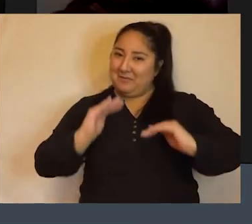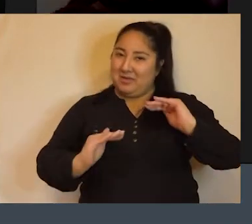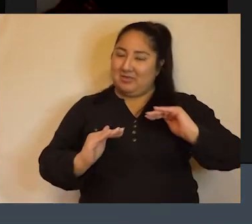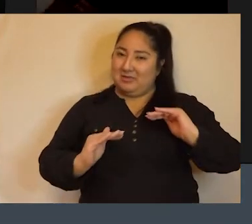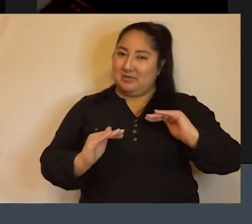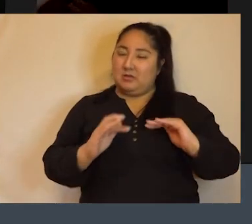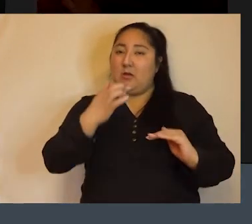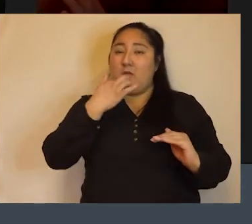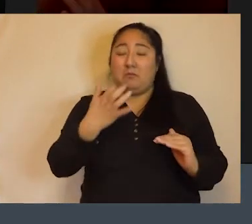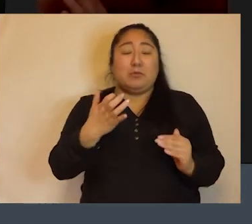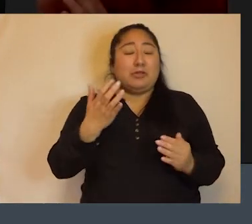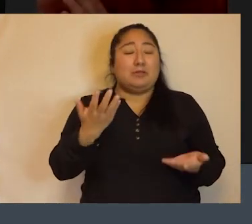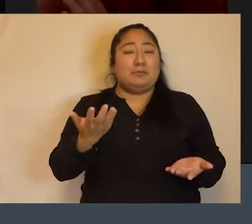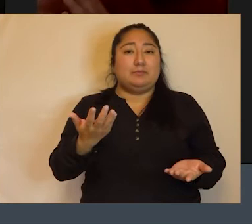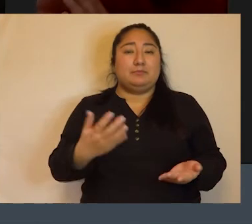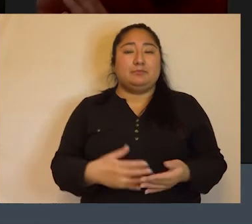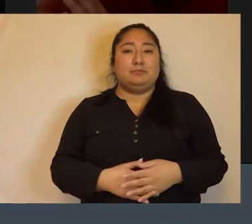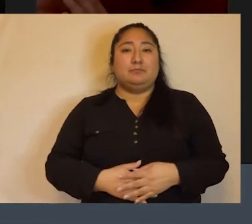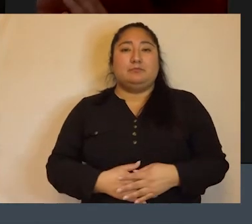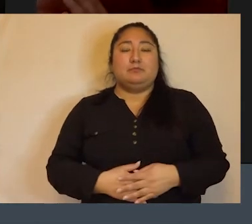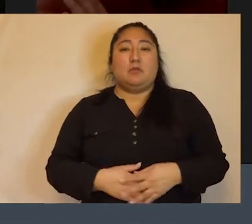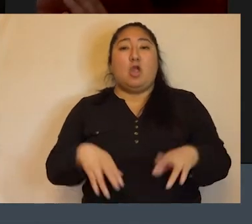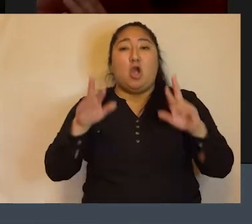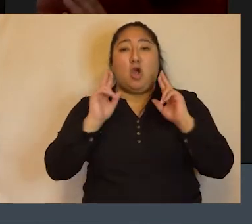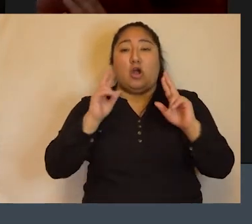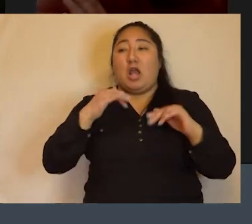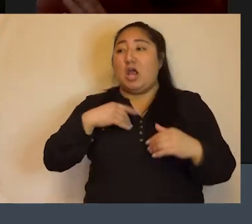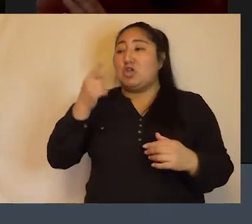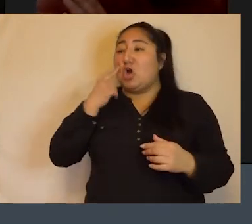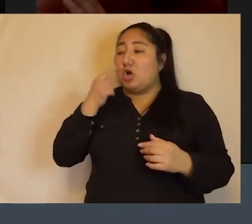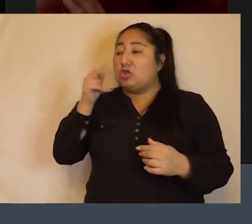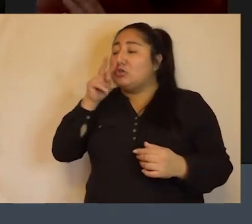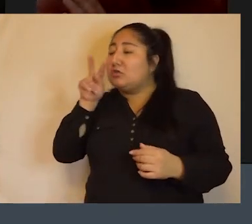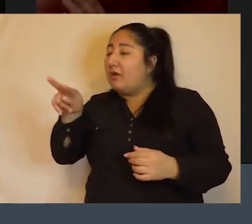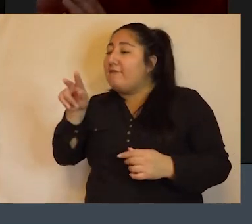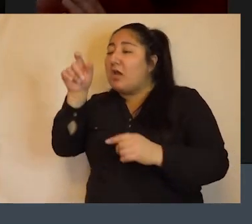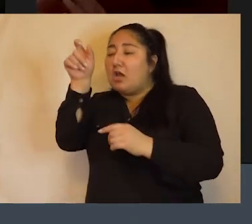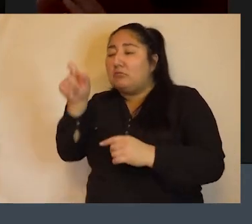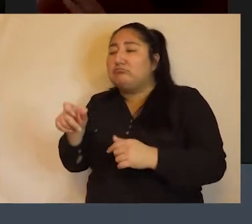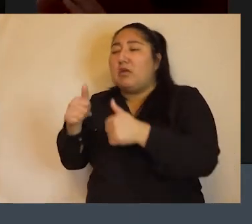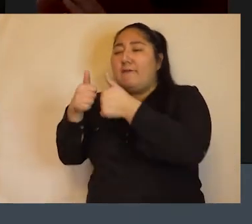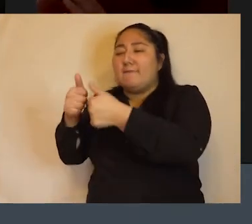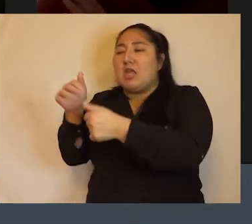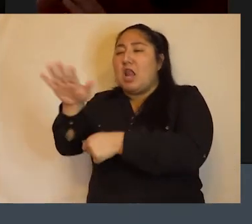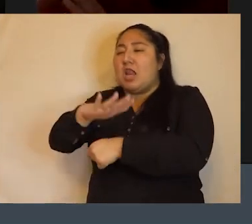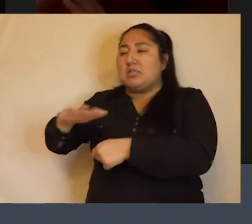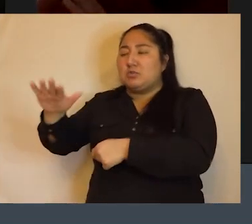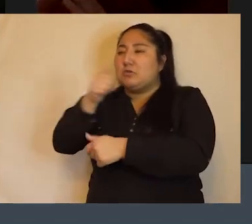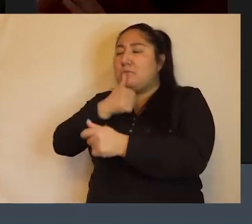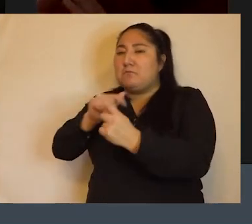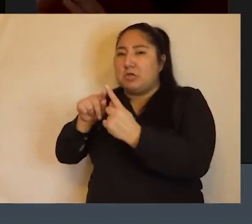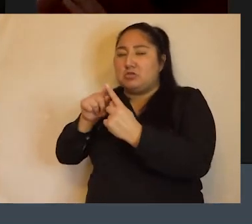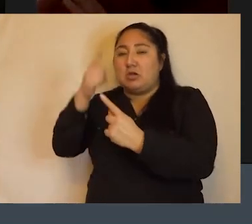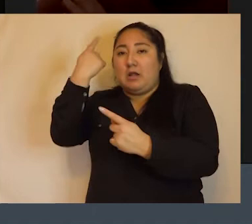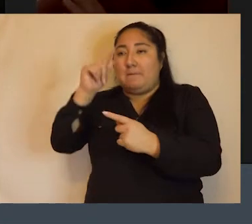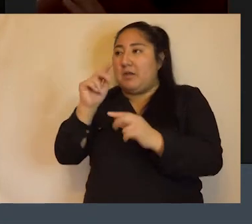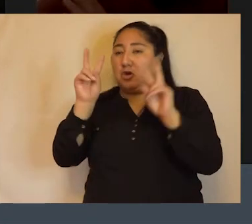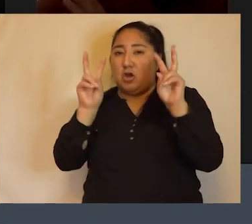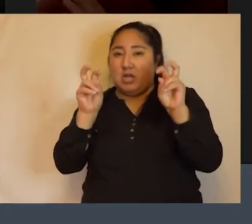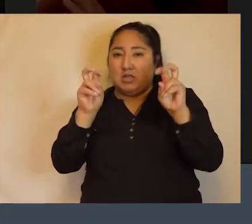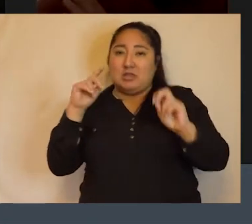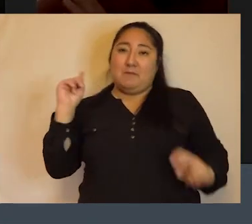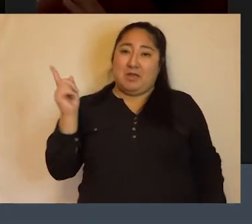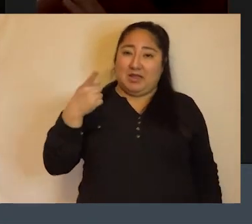¿ya? Porque lo lógico es que pudiera conocerte y ver bien cuál es tu situación personal. Pero en